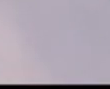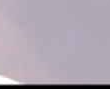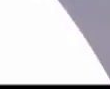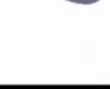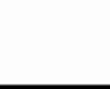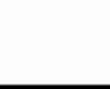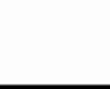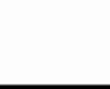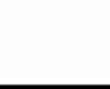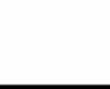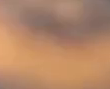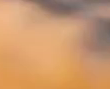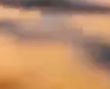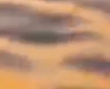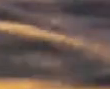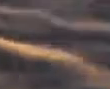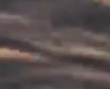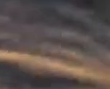lavo.